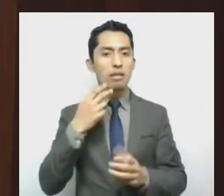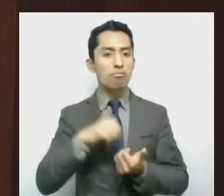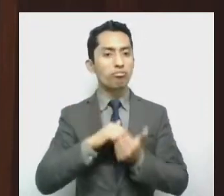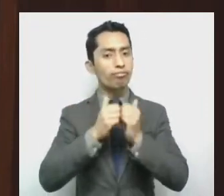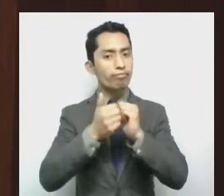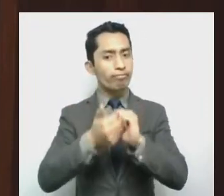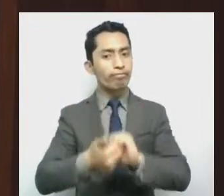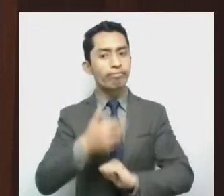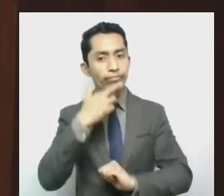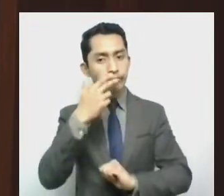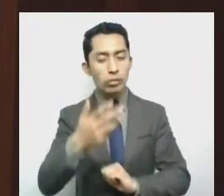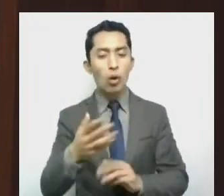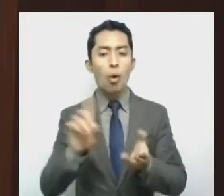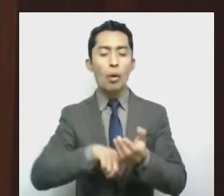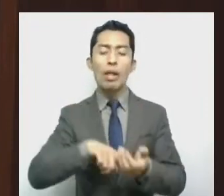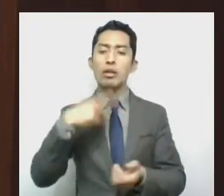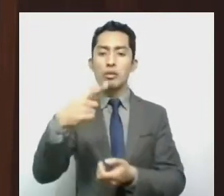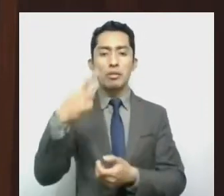democratizada,